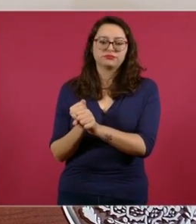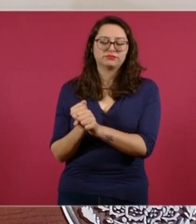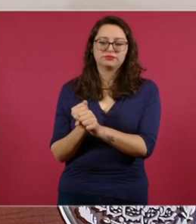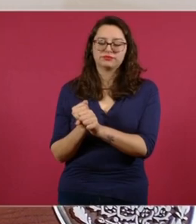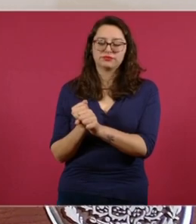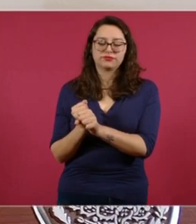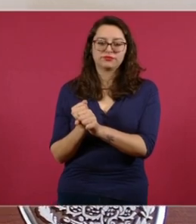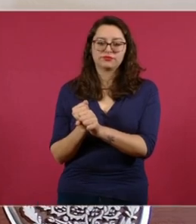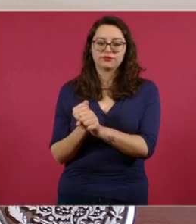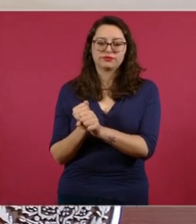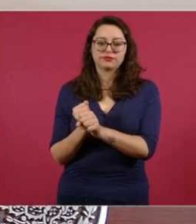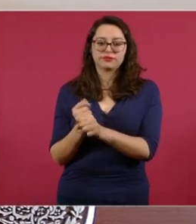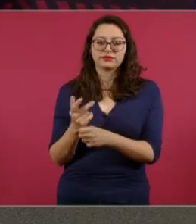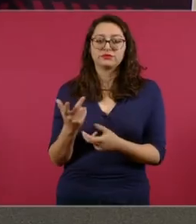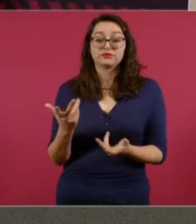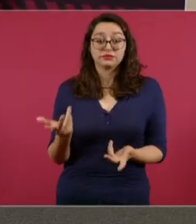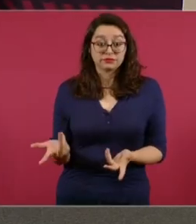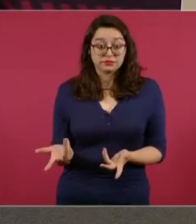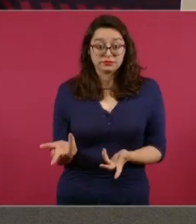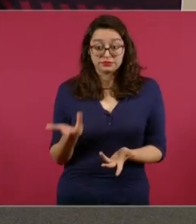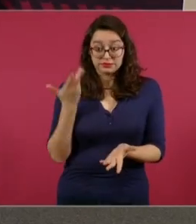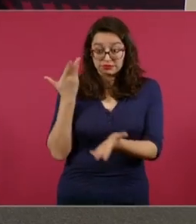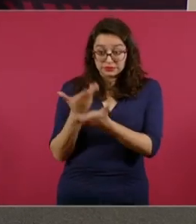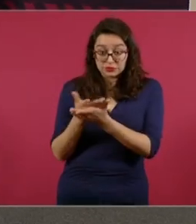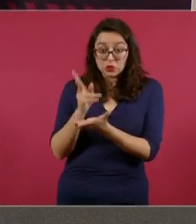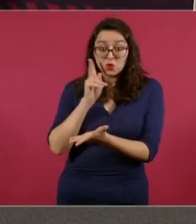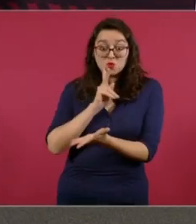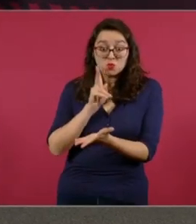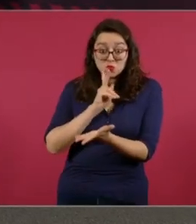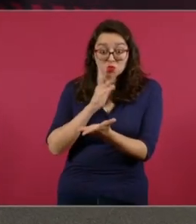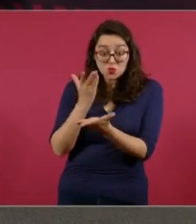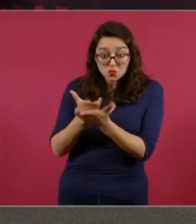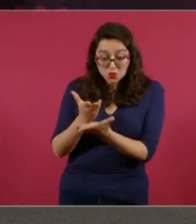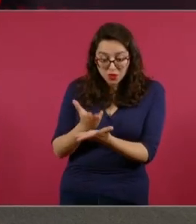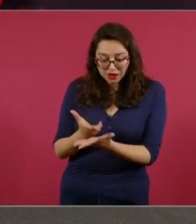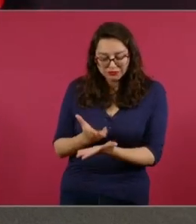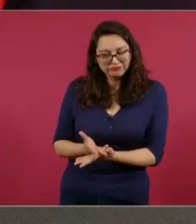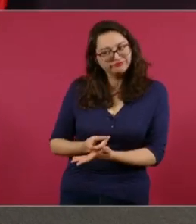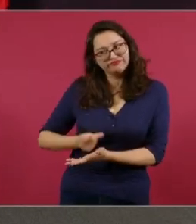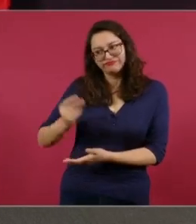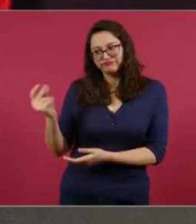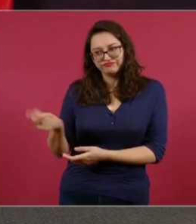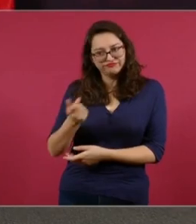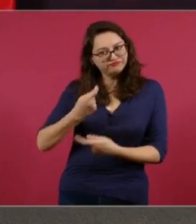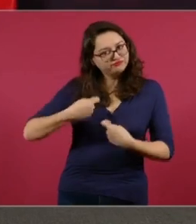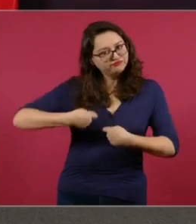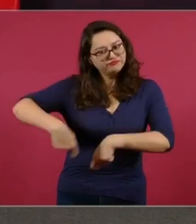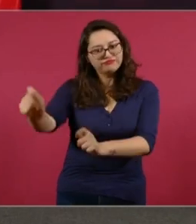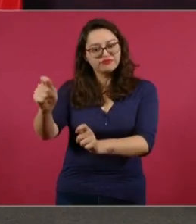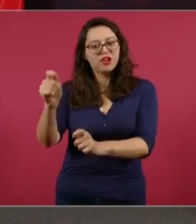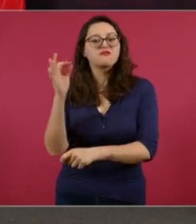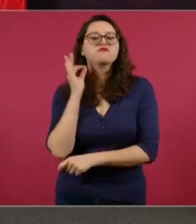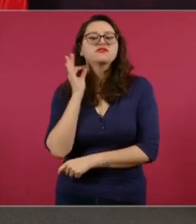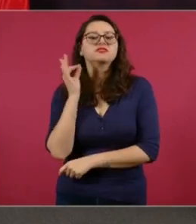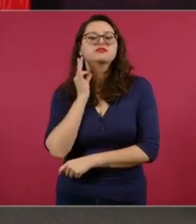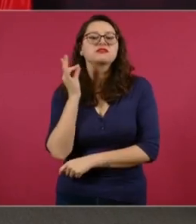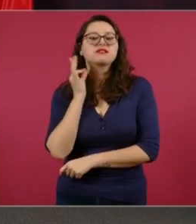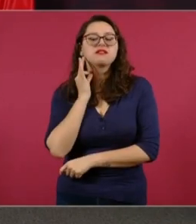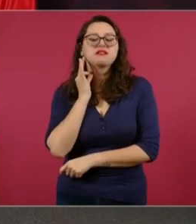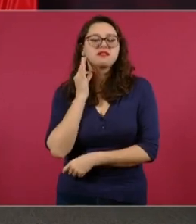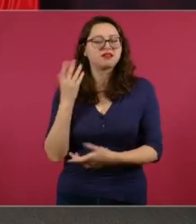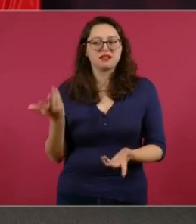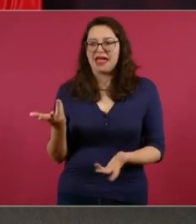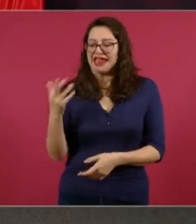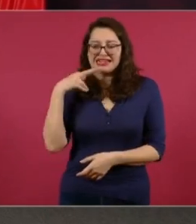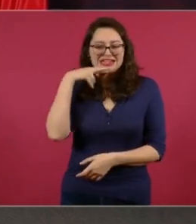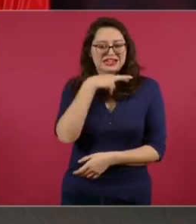Y si hay elementos, se turna a la fiscalía. Eso es lo que